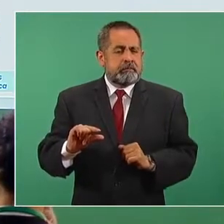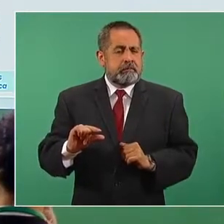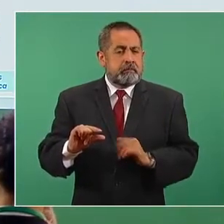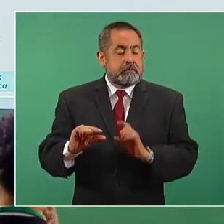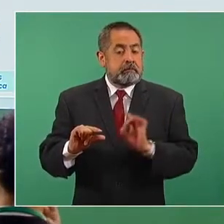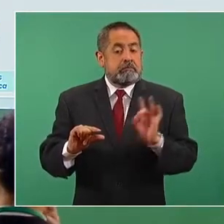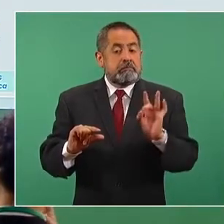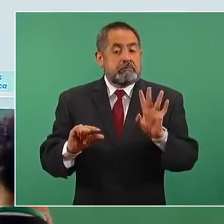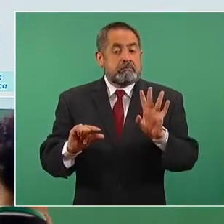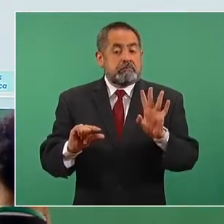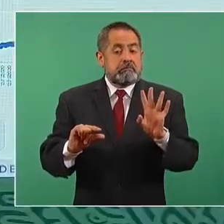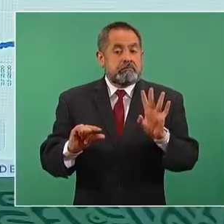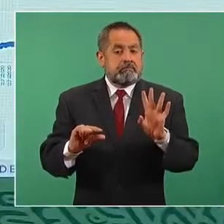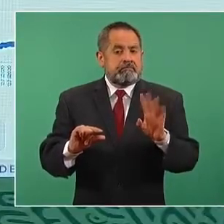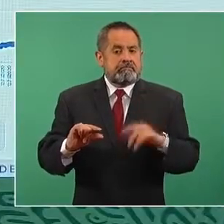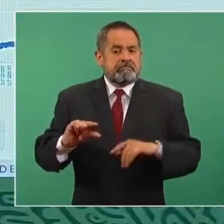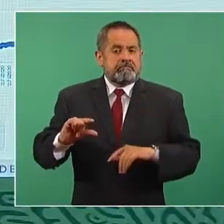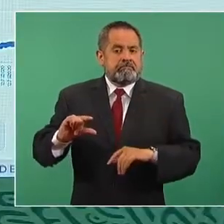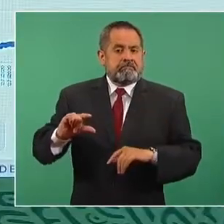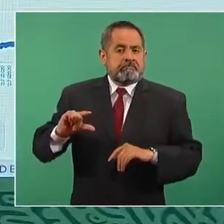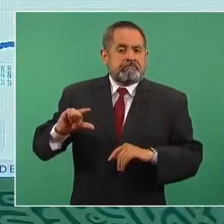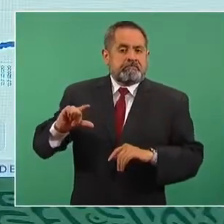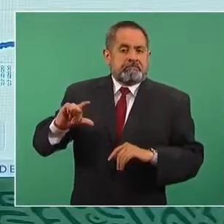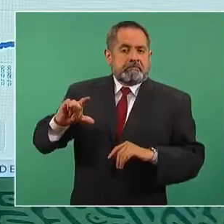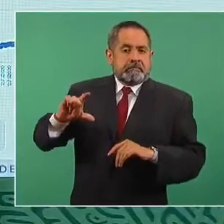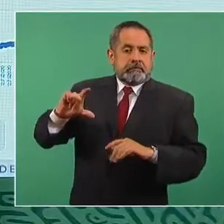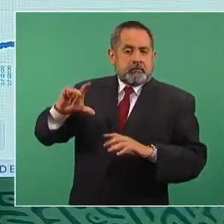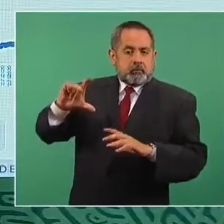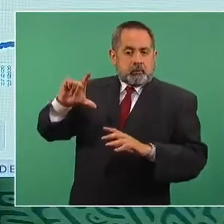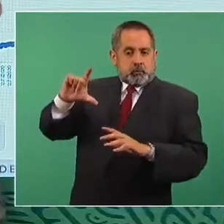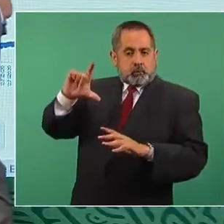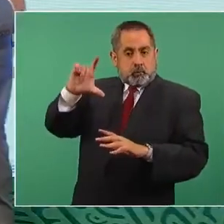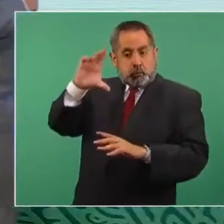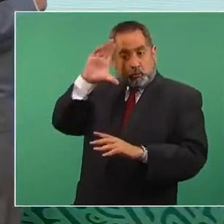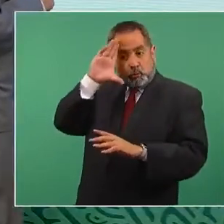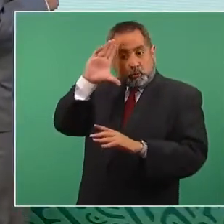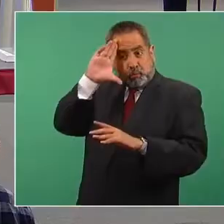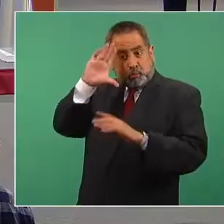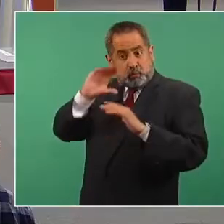y de repente te viene esto.